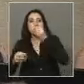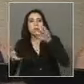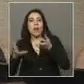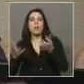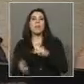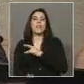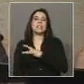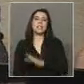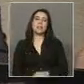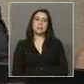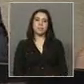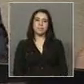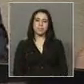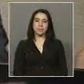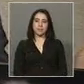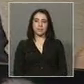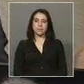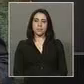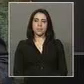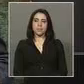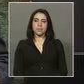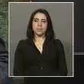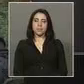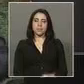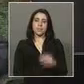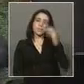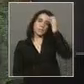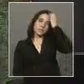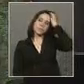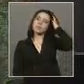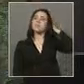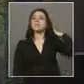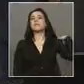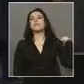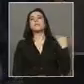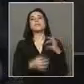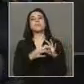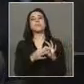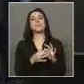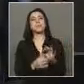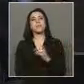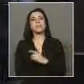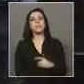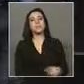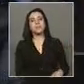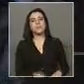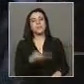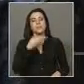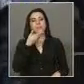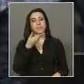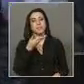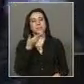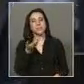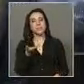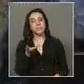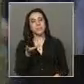Gracias Presidente. Gracias señor Diputado. Le ofrezco la palabra a la honorable señora Diputada